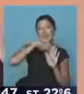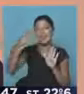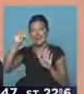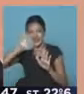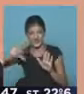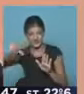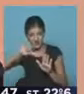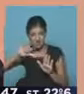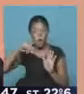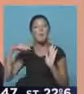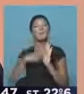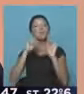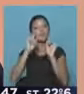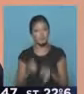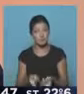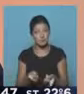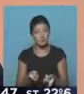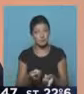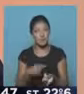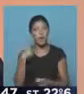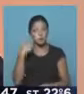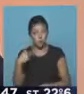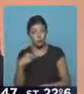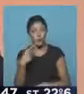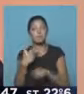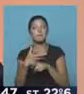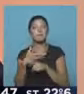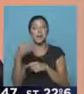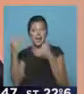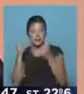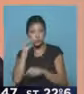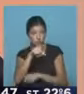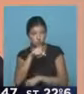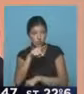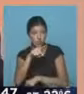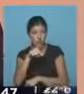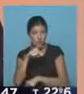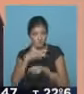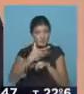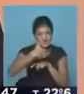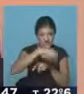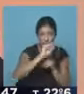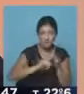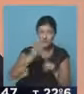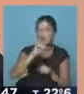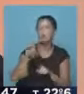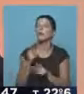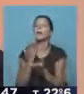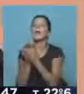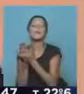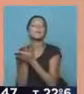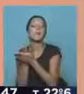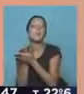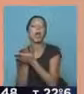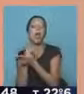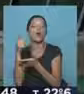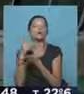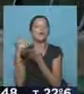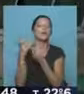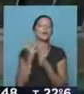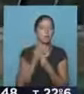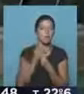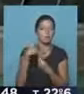está usando ya vehículos para movilizarlos de fabricación nacional, o sea, no tiene que recurrir al engaño utilizando